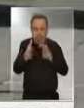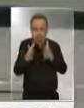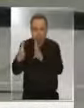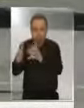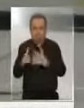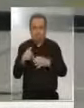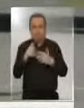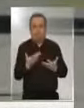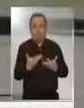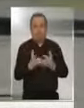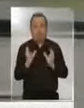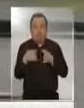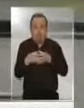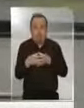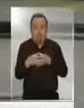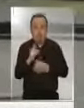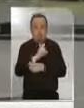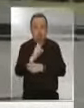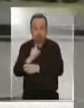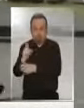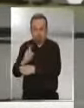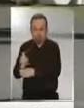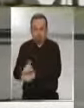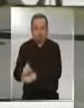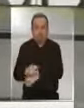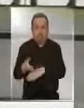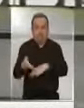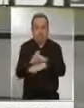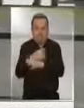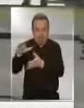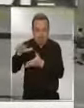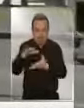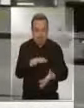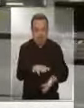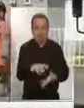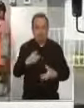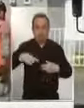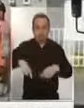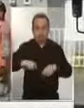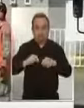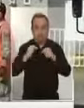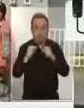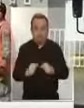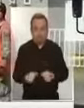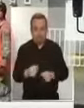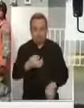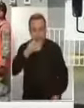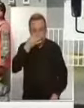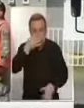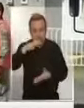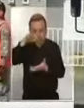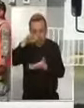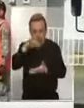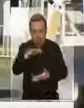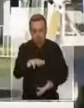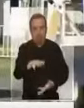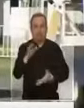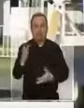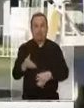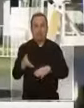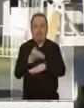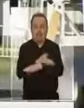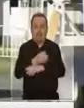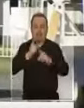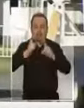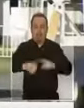transportados. Un equipo sanitario los esperaba. Es que antes de que el presidente y su comitiva pudieran presenciar la bajada de los ventiladores,